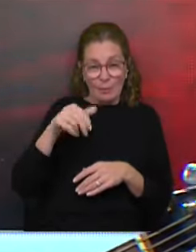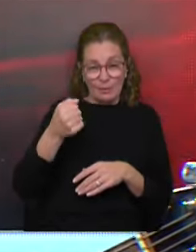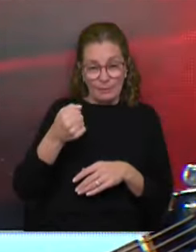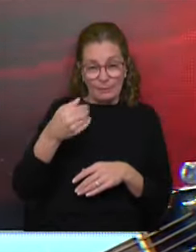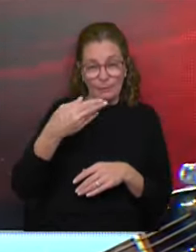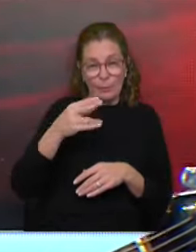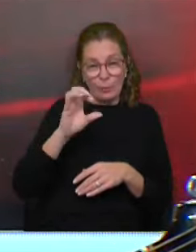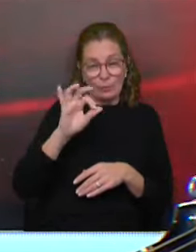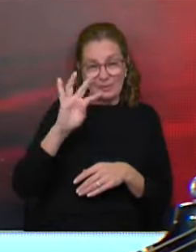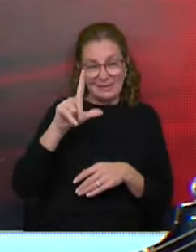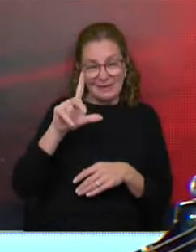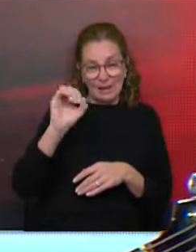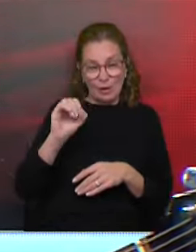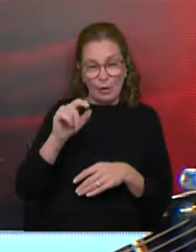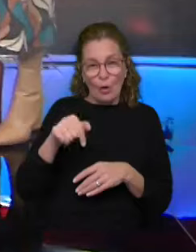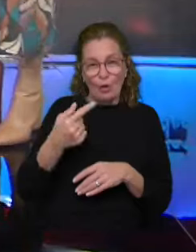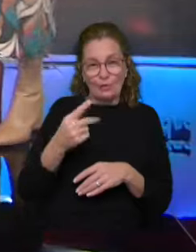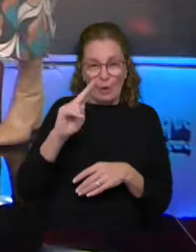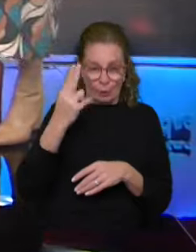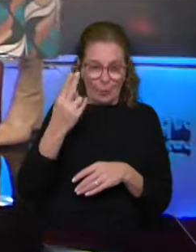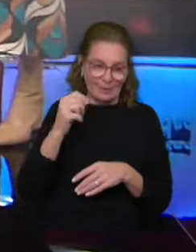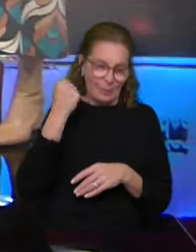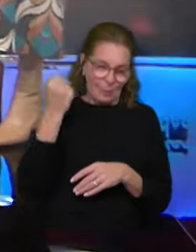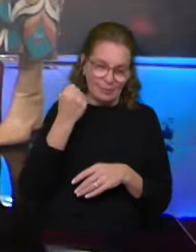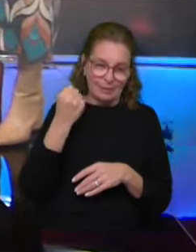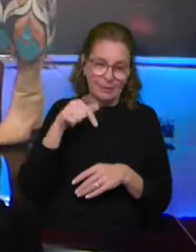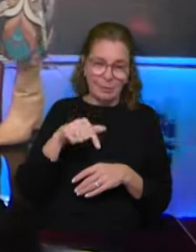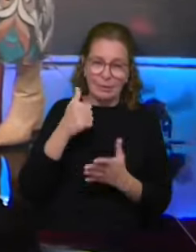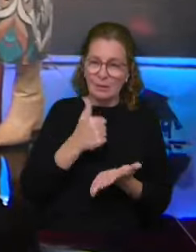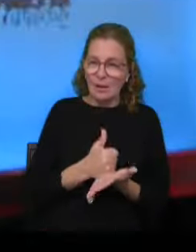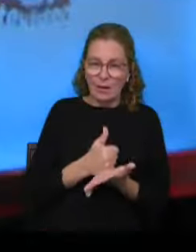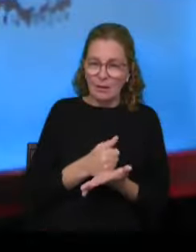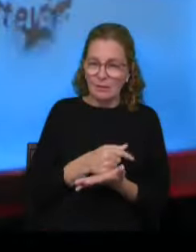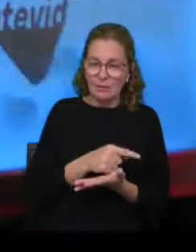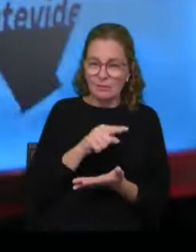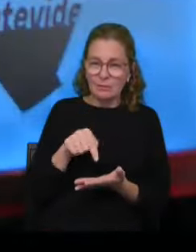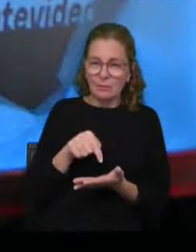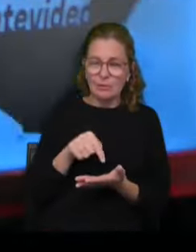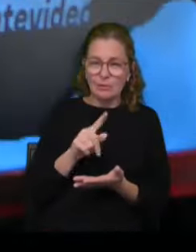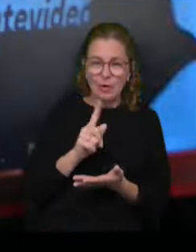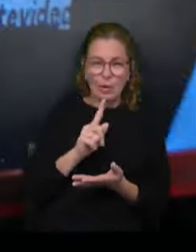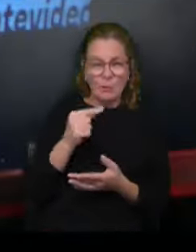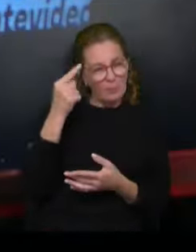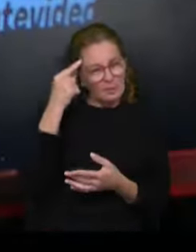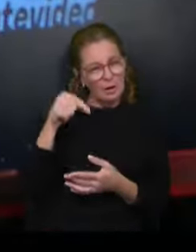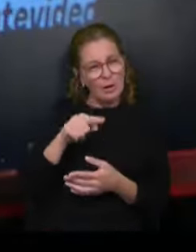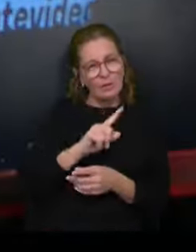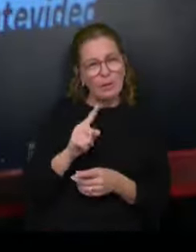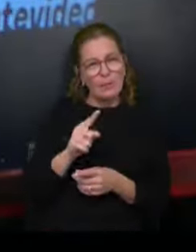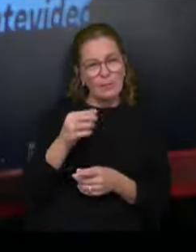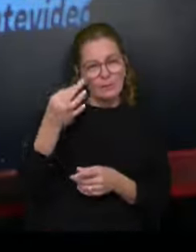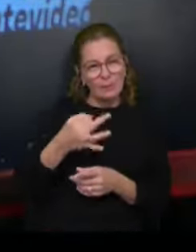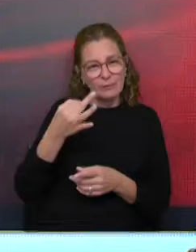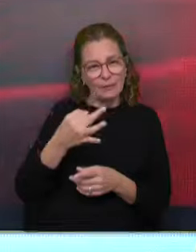artista uruguaya, recomendadísima. Divino, no ha estado acá. ¿Eh? No ha estado, ¿no? Simona Bustelo, no, creo que no. Bueno, creo que no. Perfecto, eso,